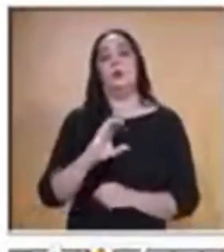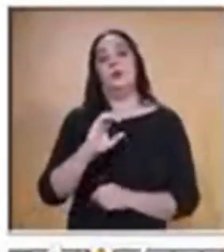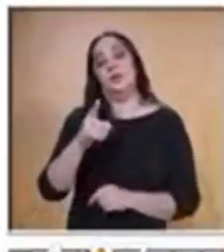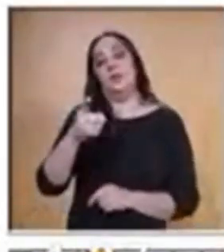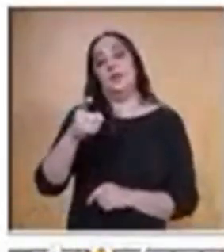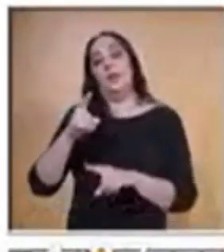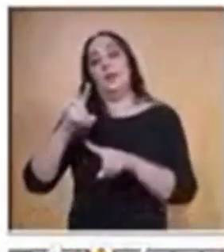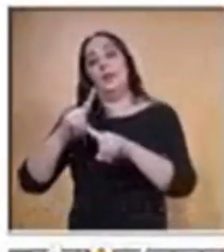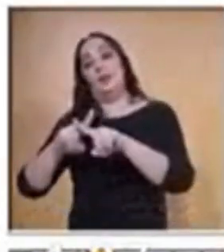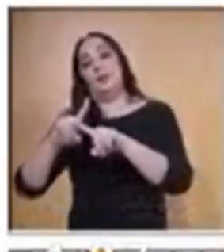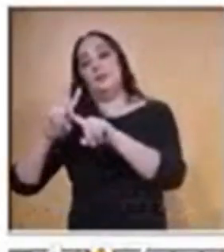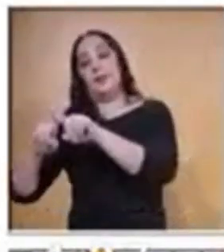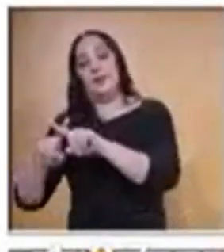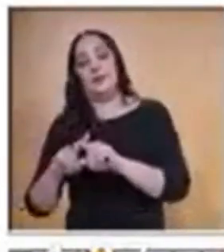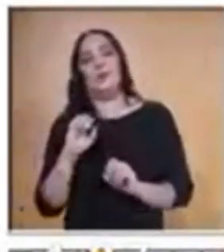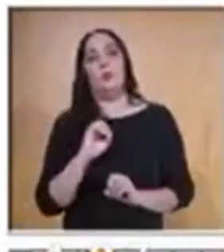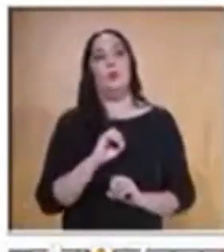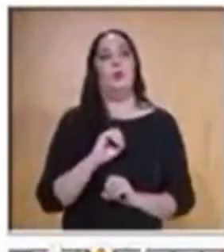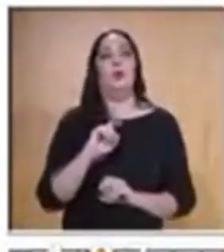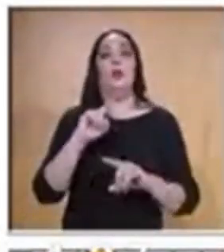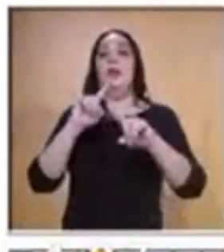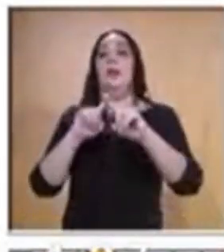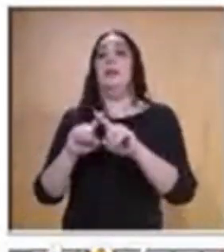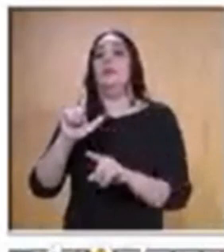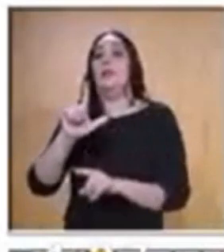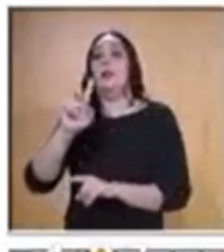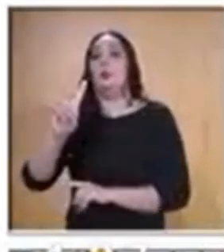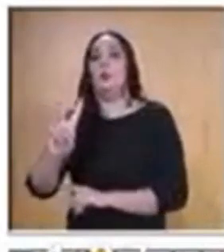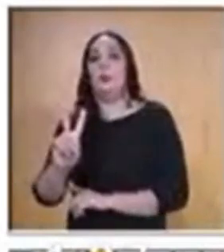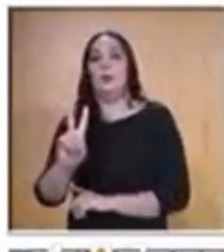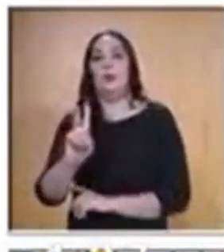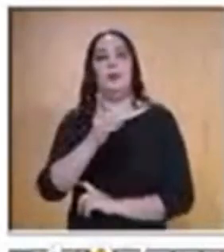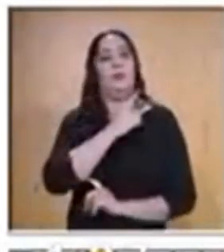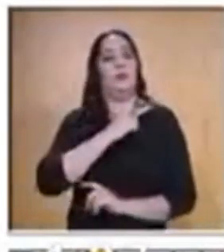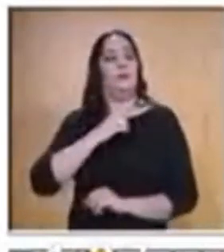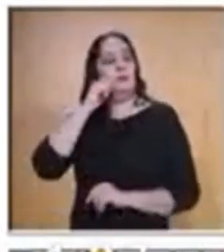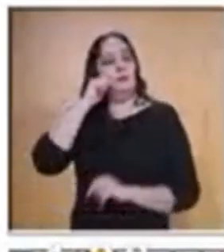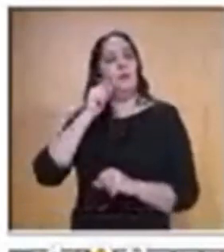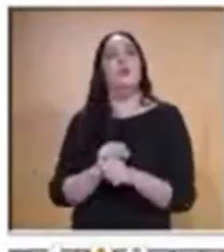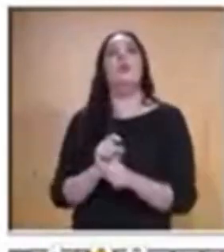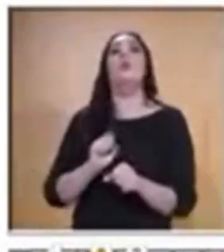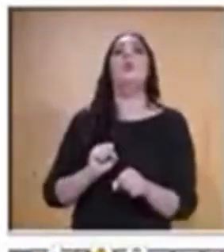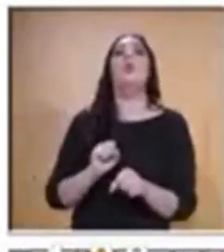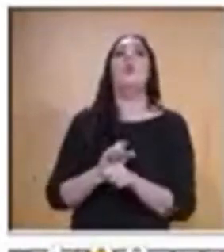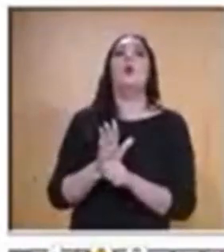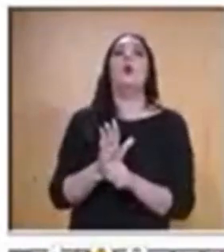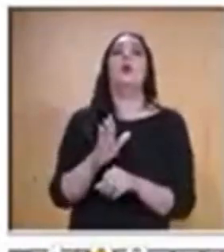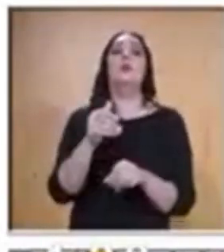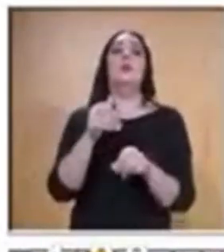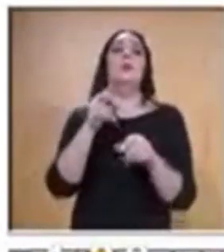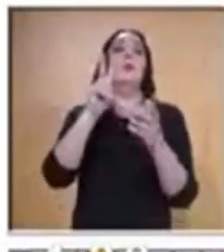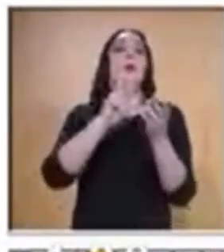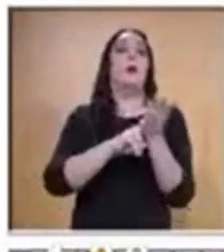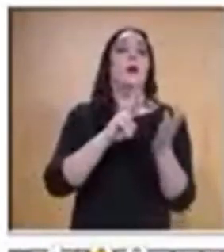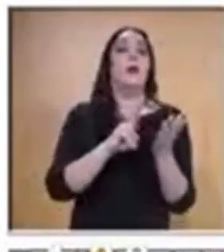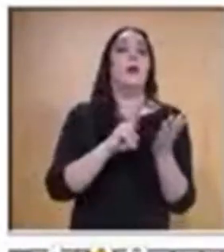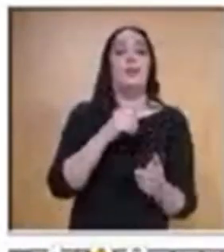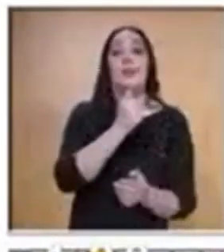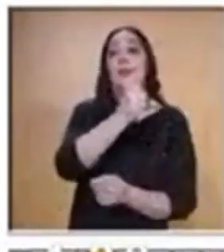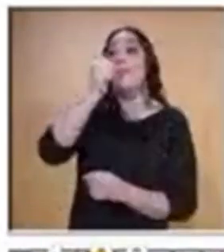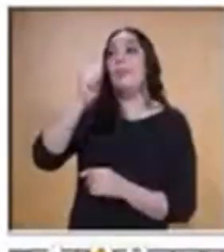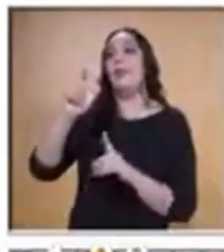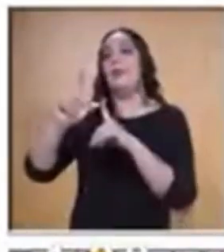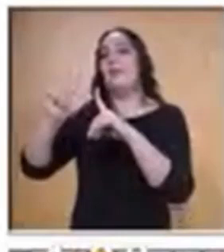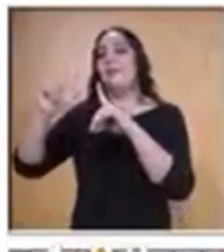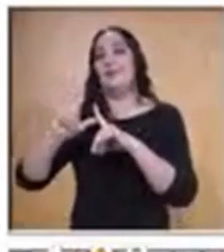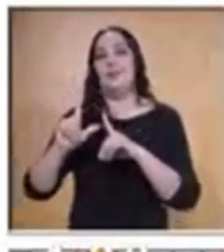CXX y XLV. Hay que descubrir cuál es la numeración decimal de estas letras. Y